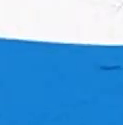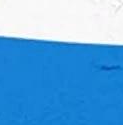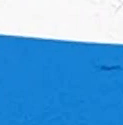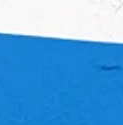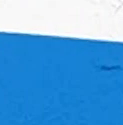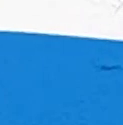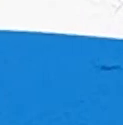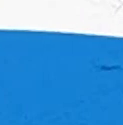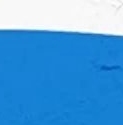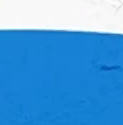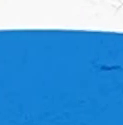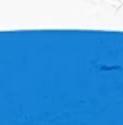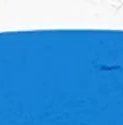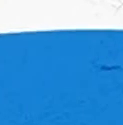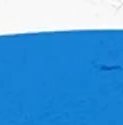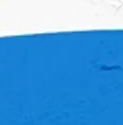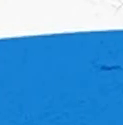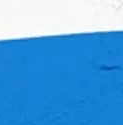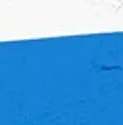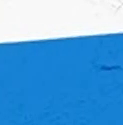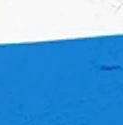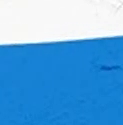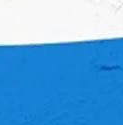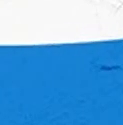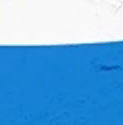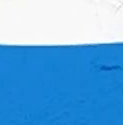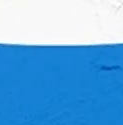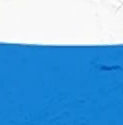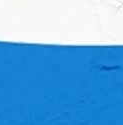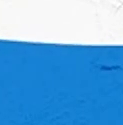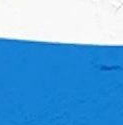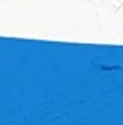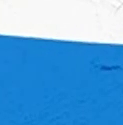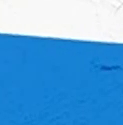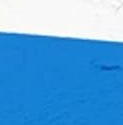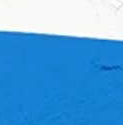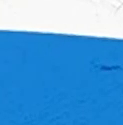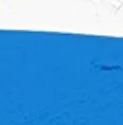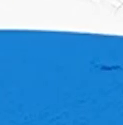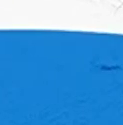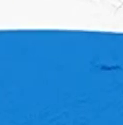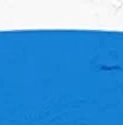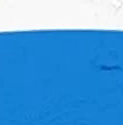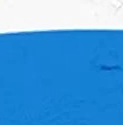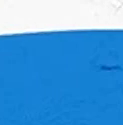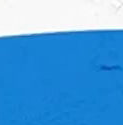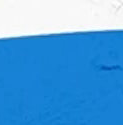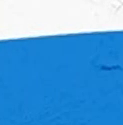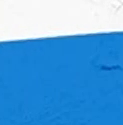Juega creyendo que será posible. Esto fue el sorteo Loto.